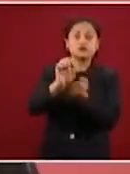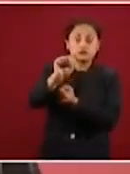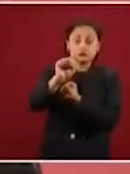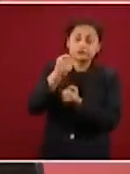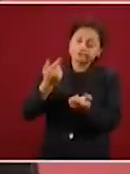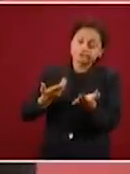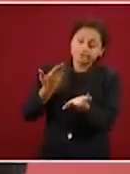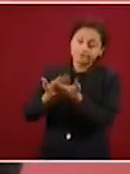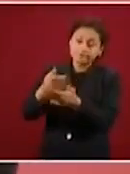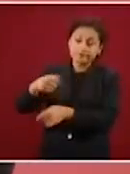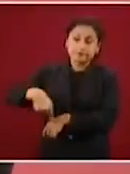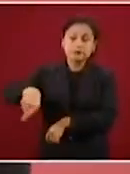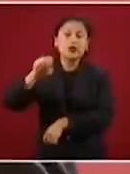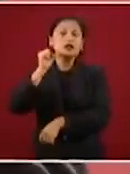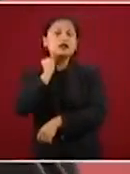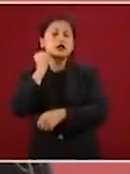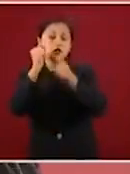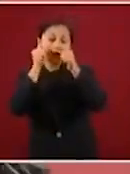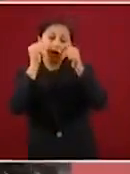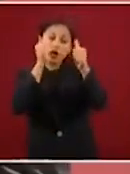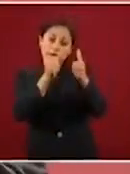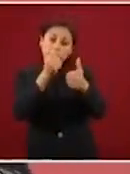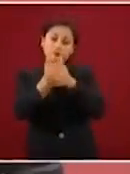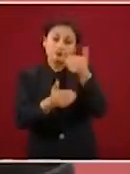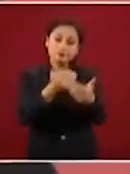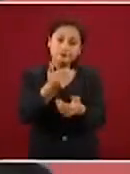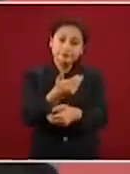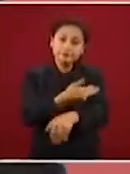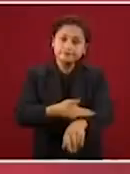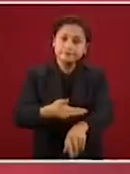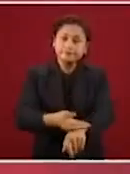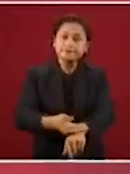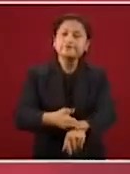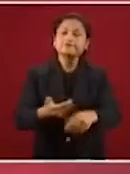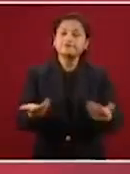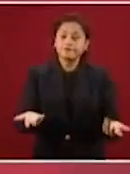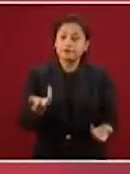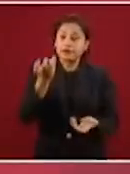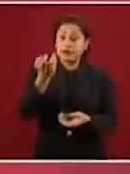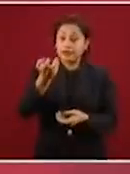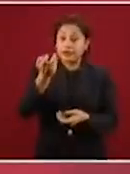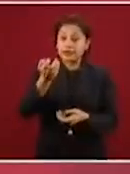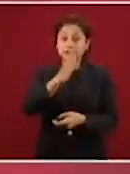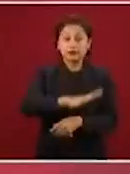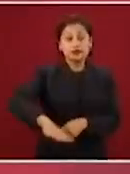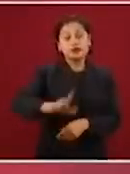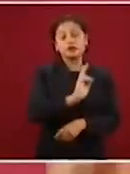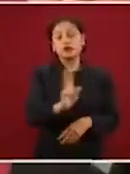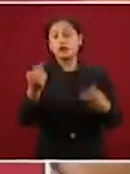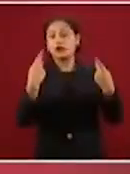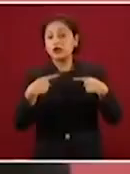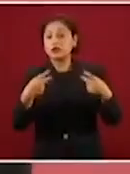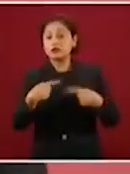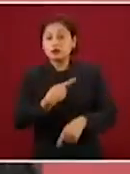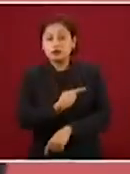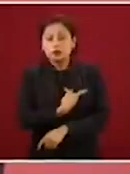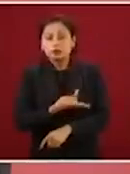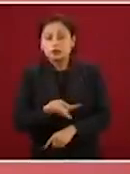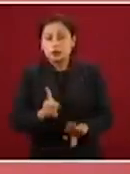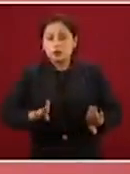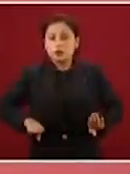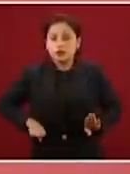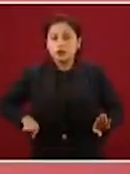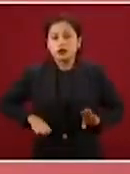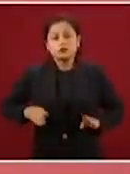el que se apoye a los estudiantes pobres con becas y que se cuente siempre